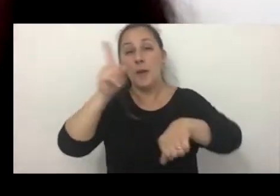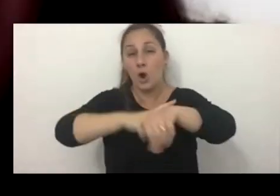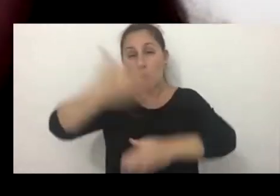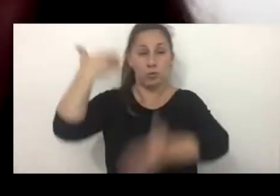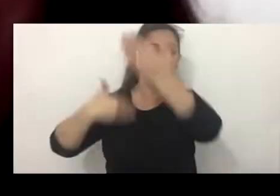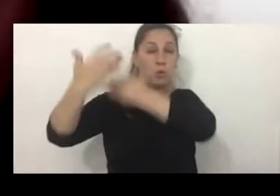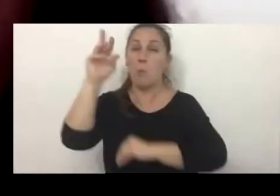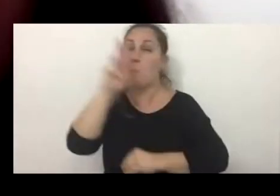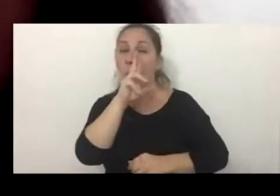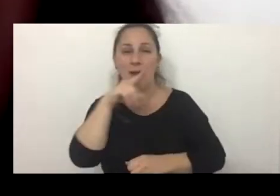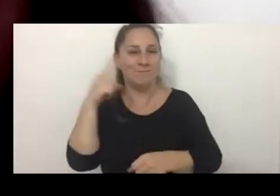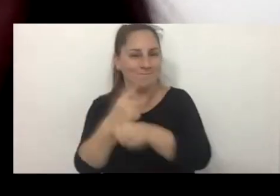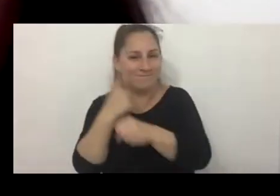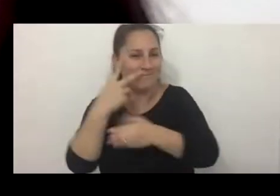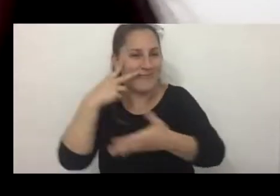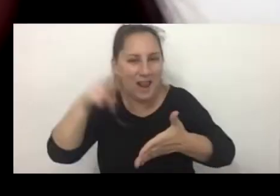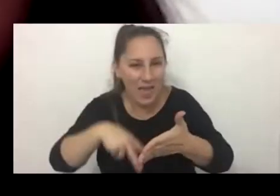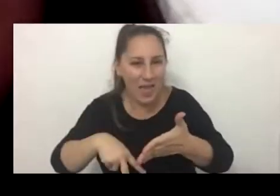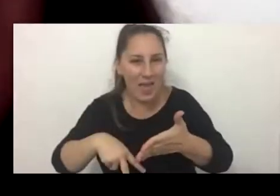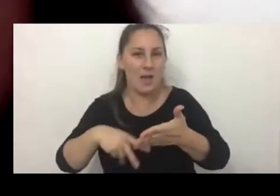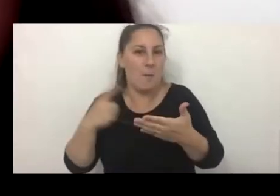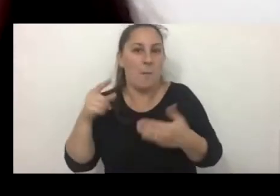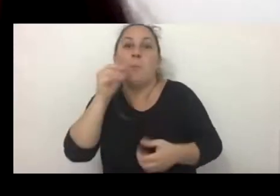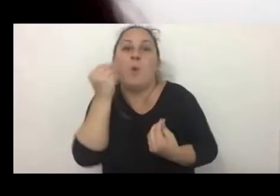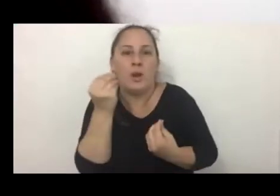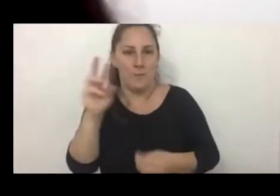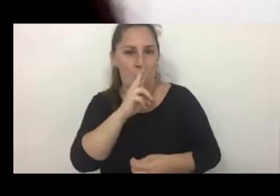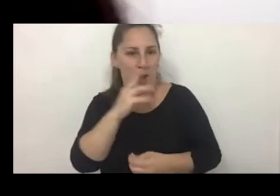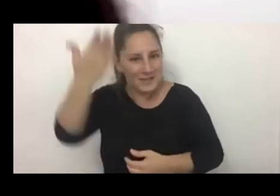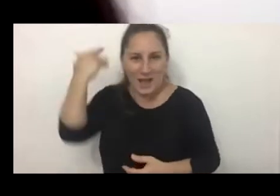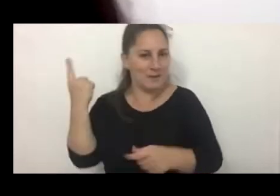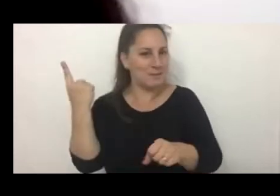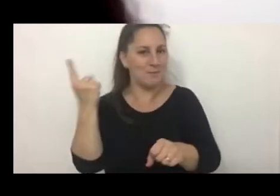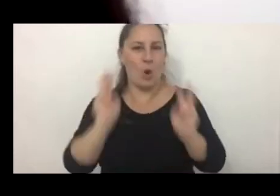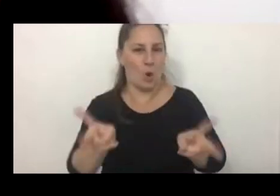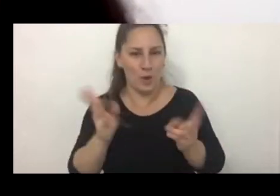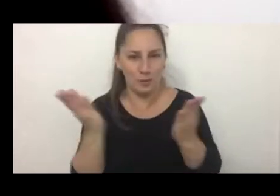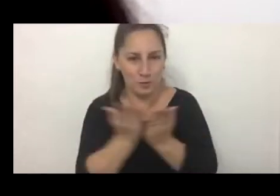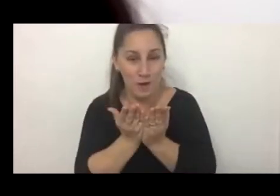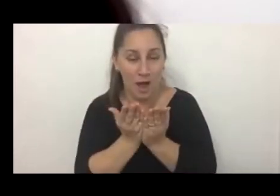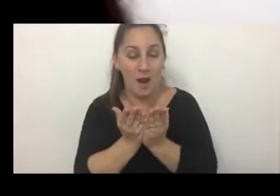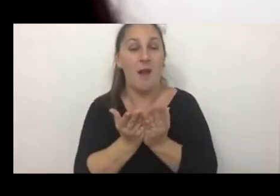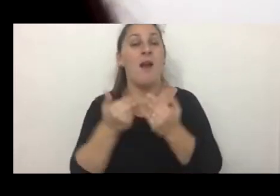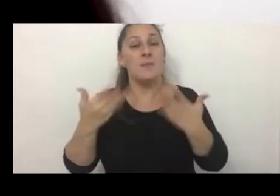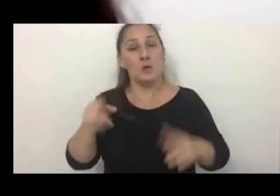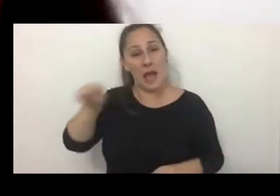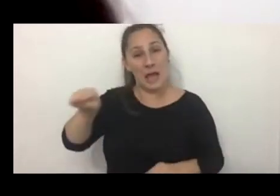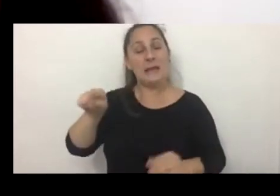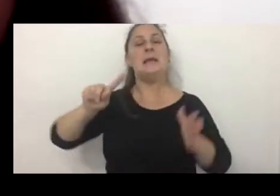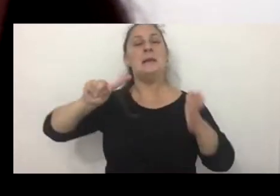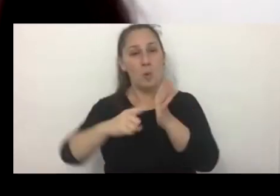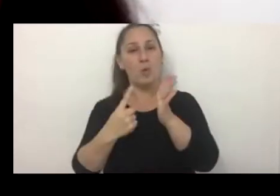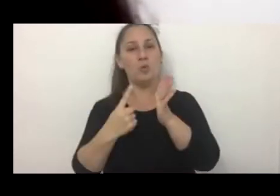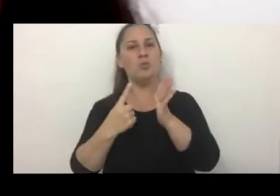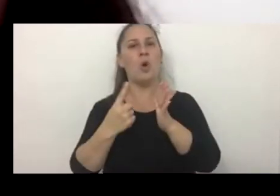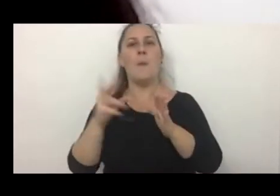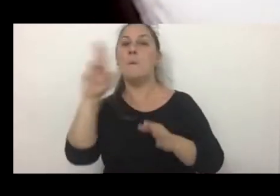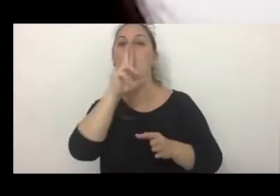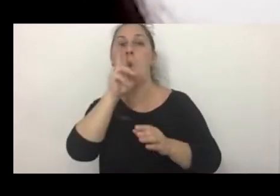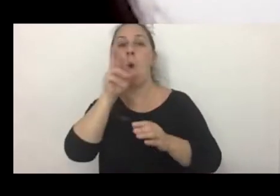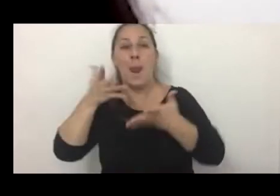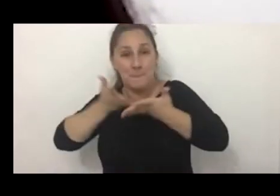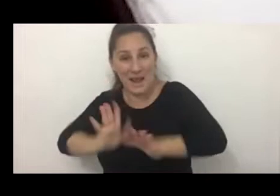o que cumplieran algún tipo de reglamentación o que se inscribieran en alguna escuela, pero para